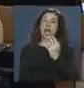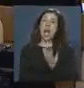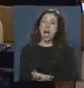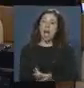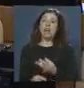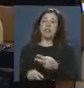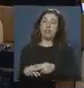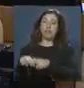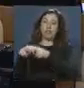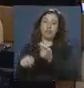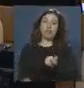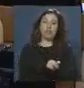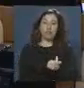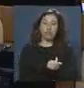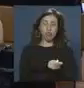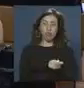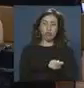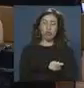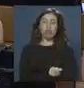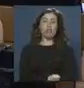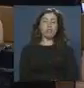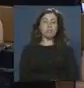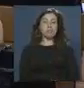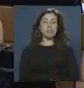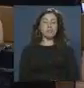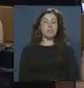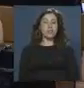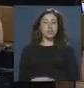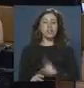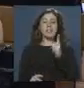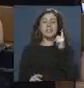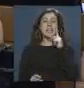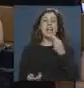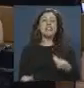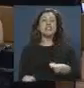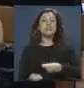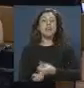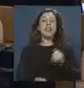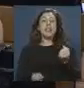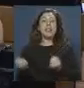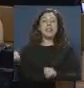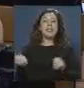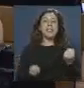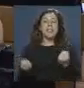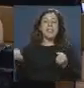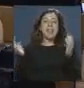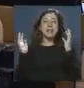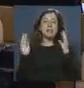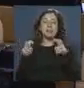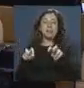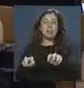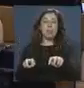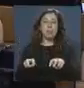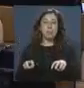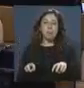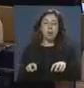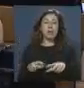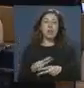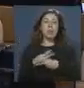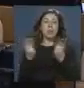recursos. Y los recursos están justamente en el subsidio al transporte público, los recursos que no están siendo